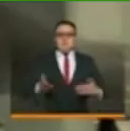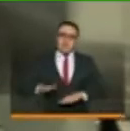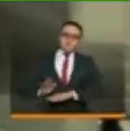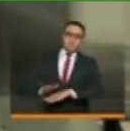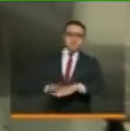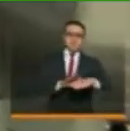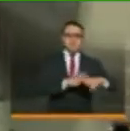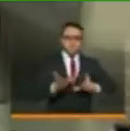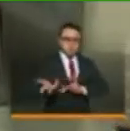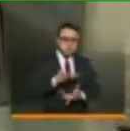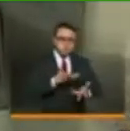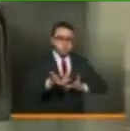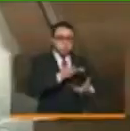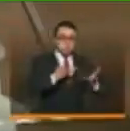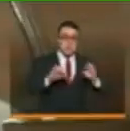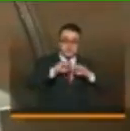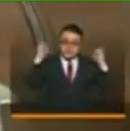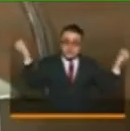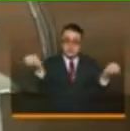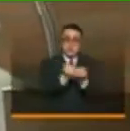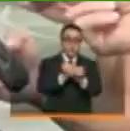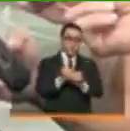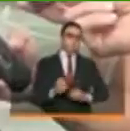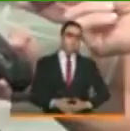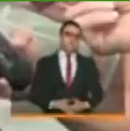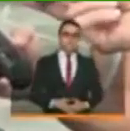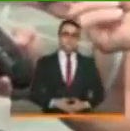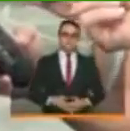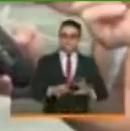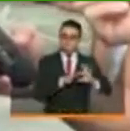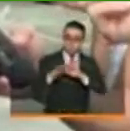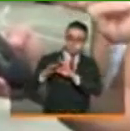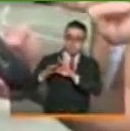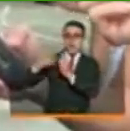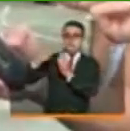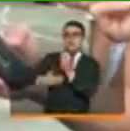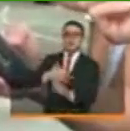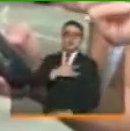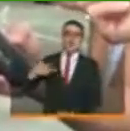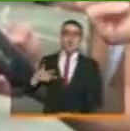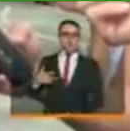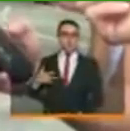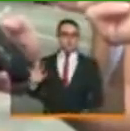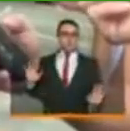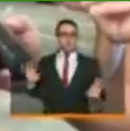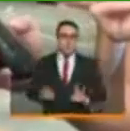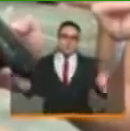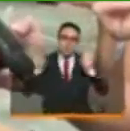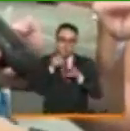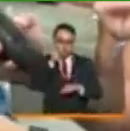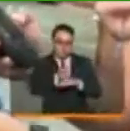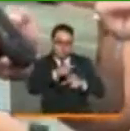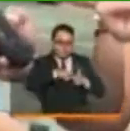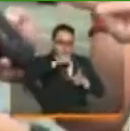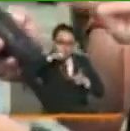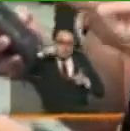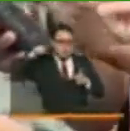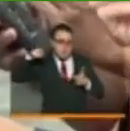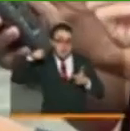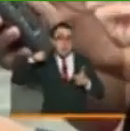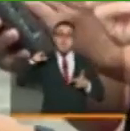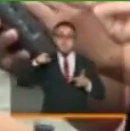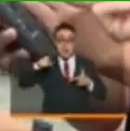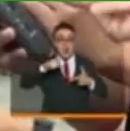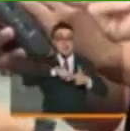la interacción en las aulas. Esto se trabaja de la mano con el sector salud, porque hay que hacer una revisión cuidadosa de los indicadores y cuando estos